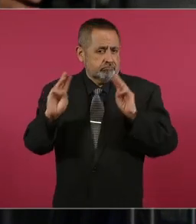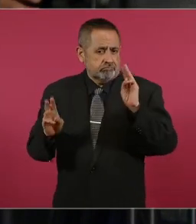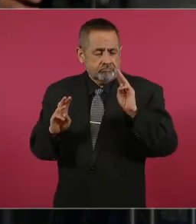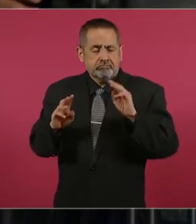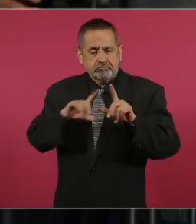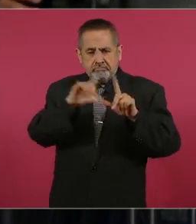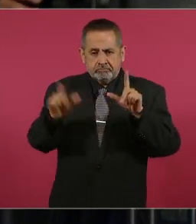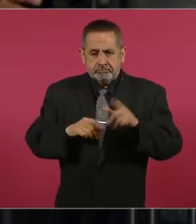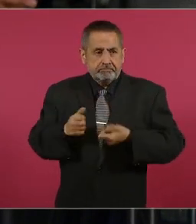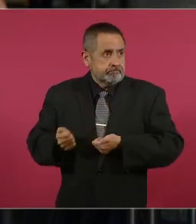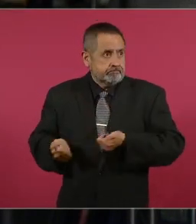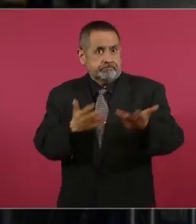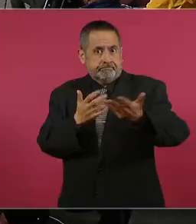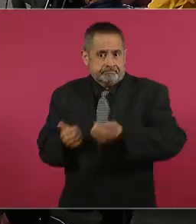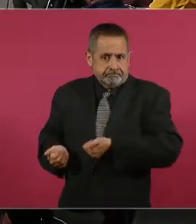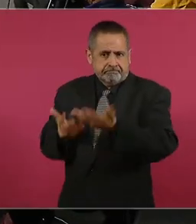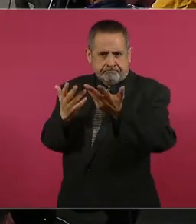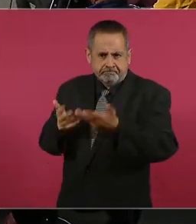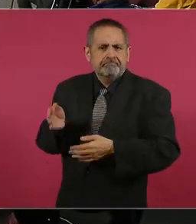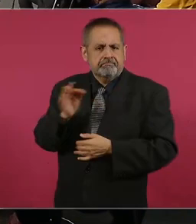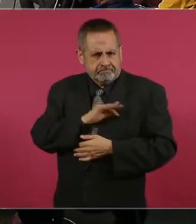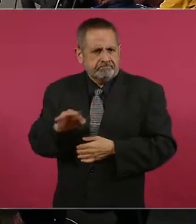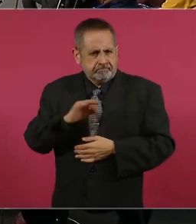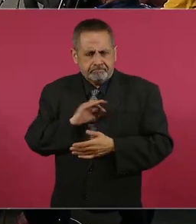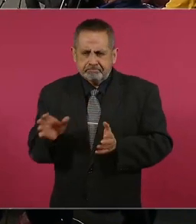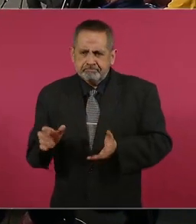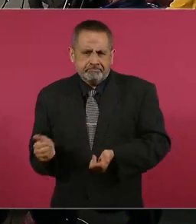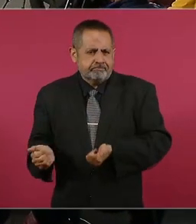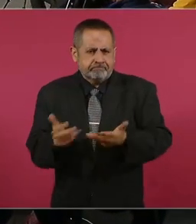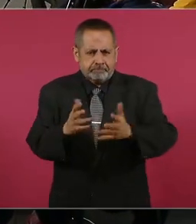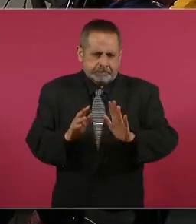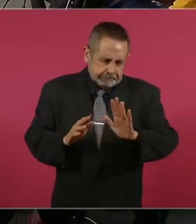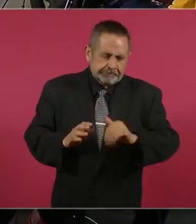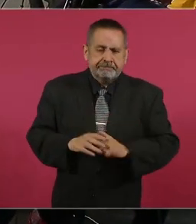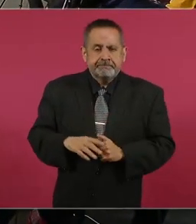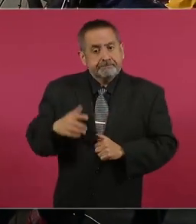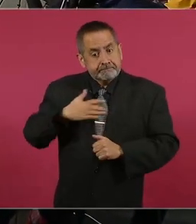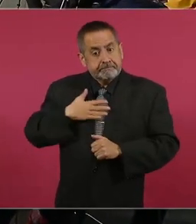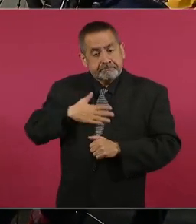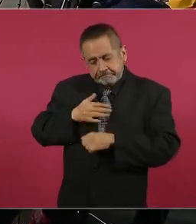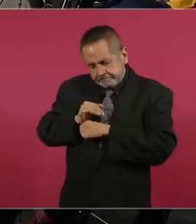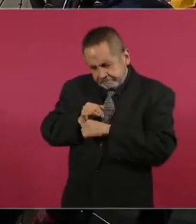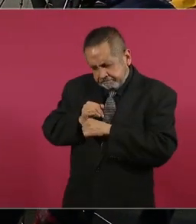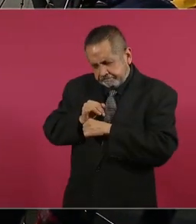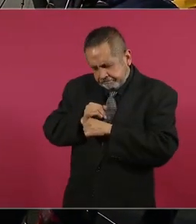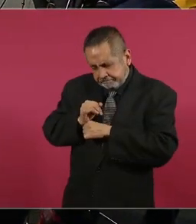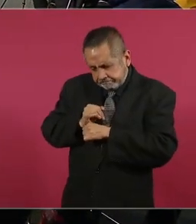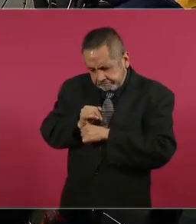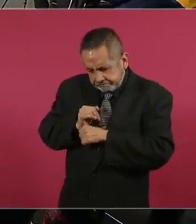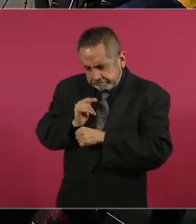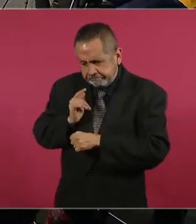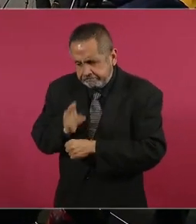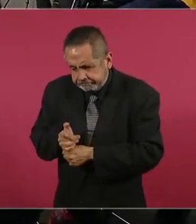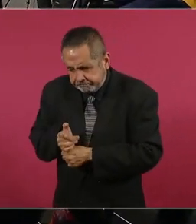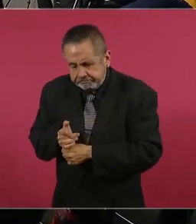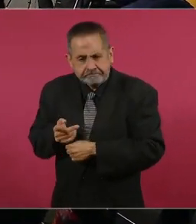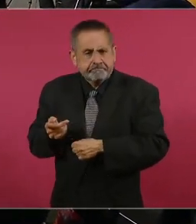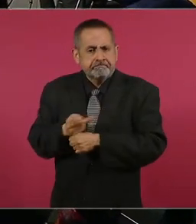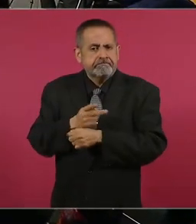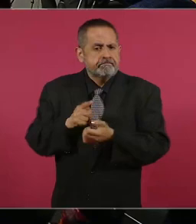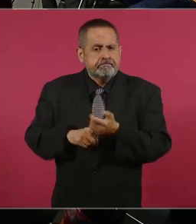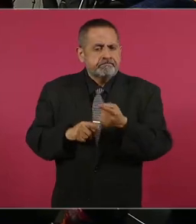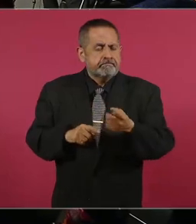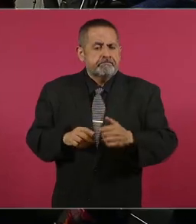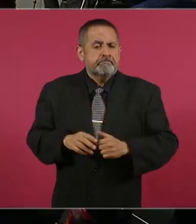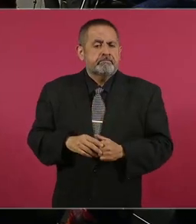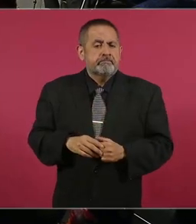esto, pero bueno, pues es el rango. Entonces, en lo que estuve revisando en estos datos, bueno, pues se han rescatado, por